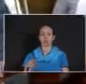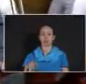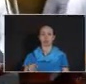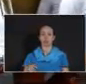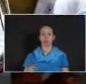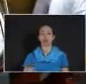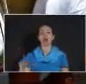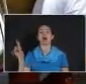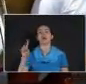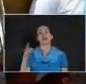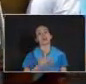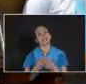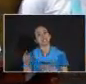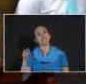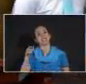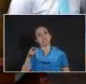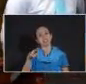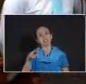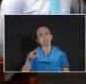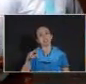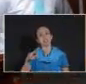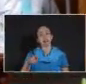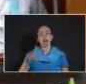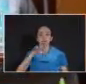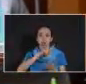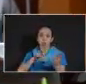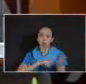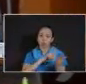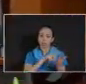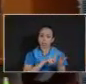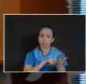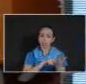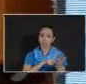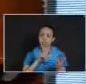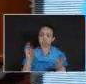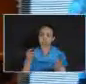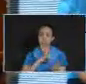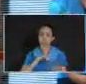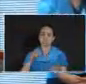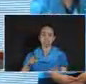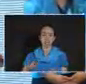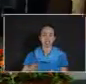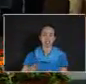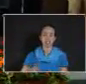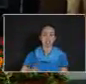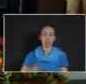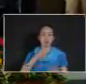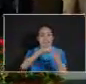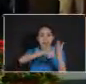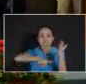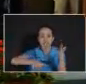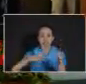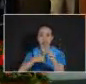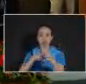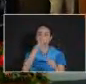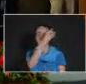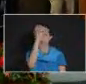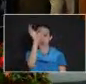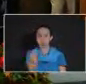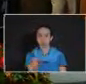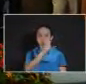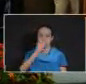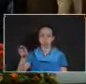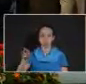¿A dónde vas a huir? A los lugares que están señalados con una cruz roja, y